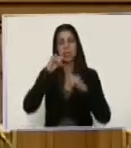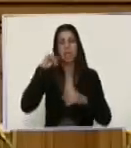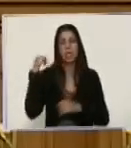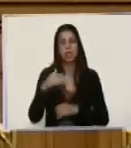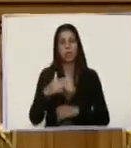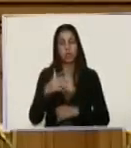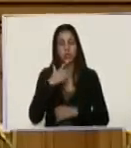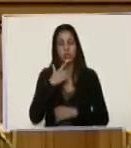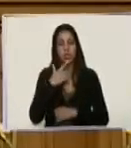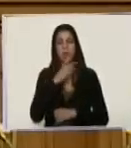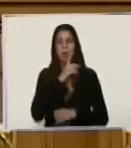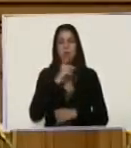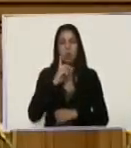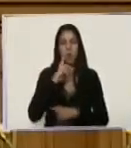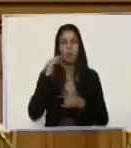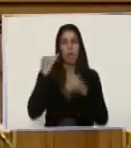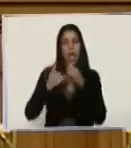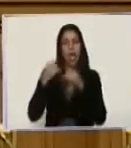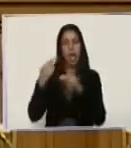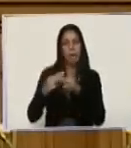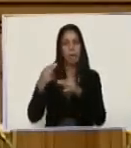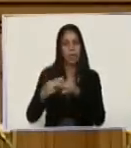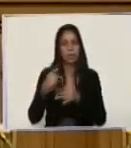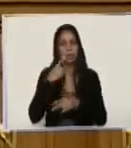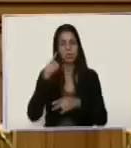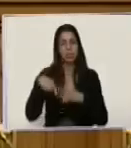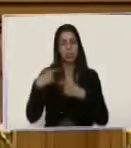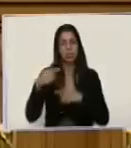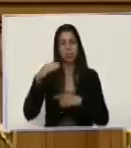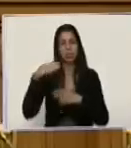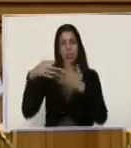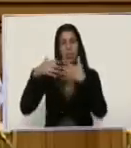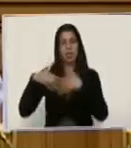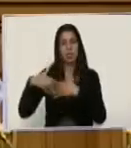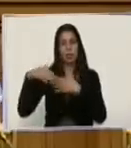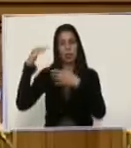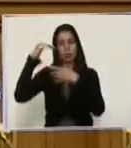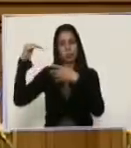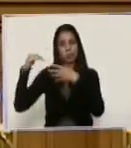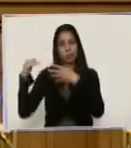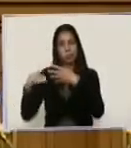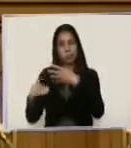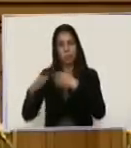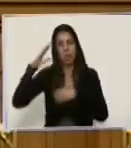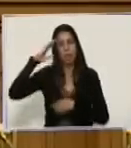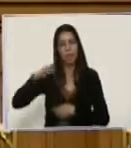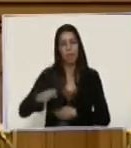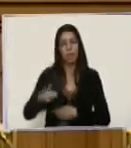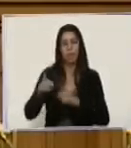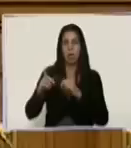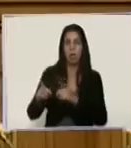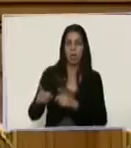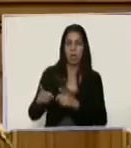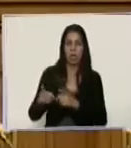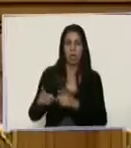con nombre y apellido en la estructura militar yanqui o en los subalternos, no van a